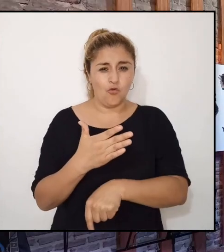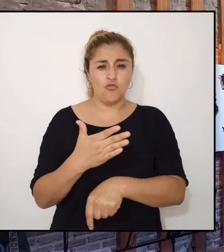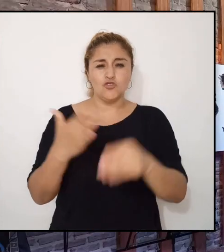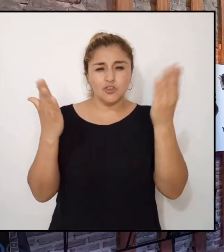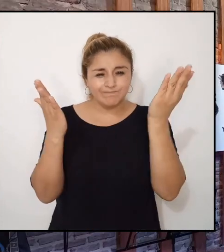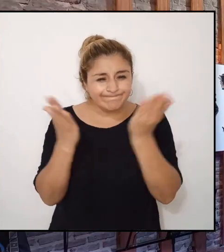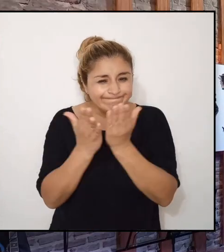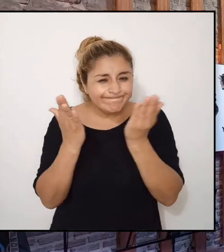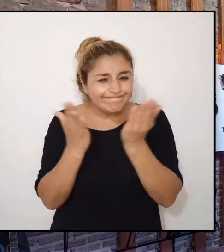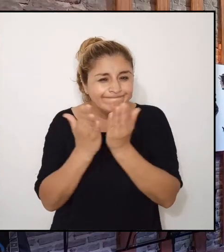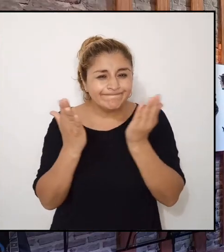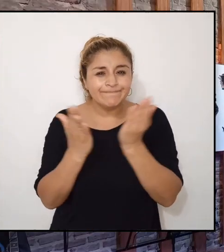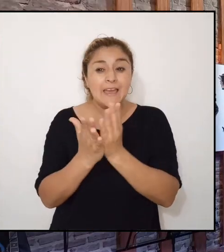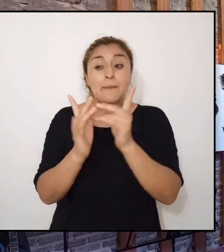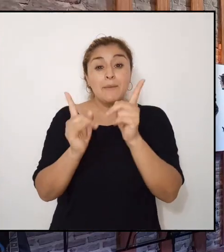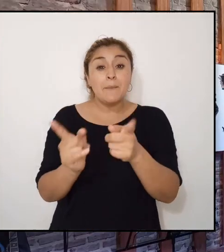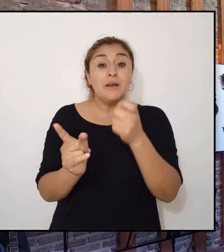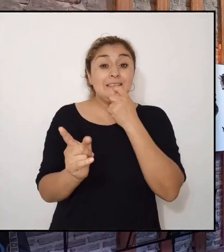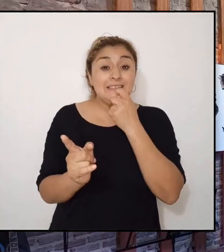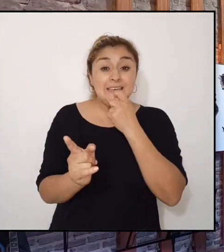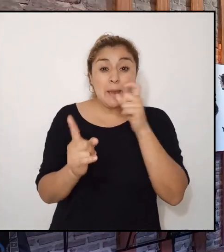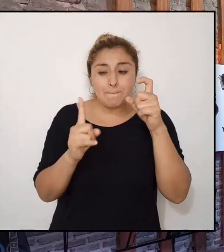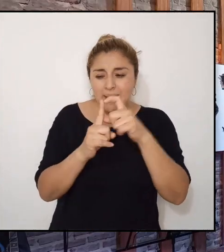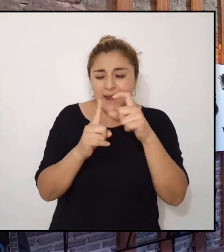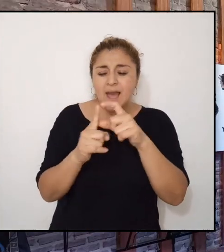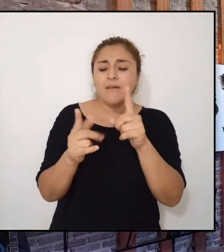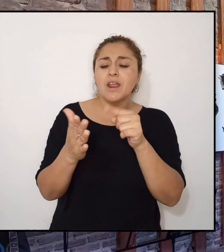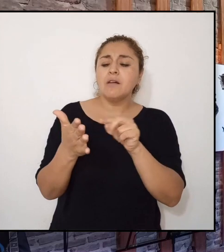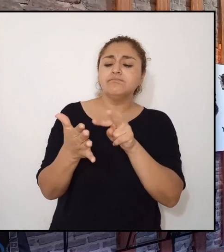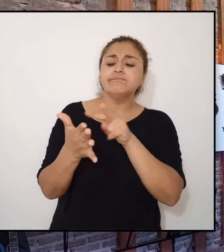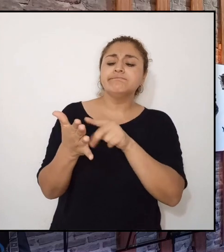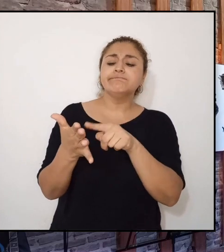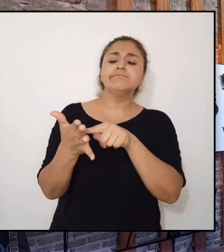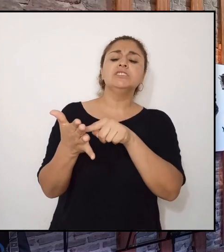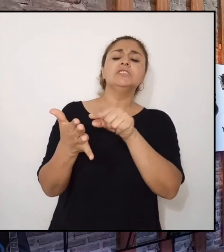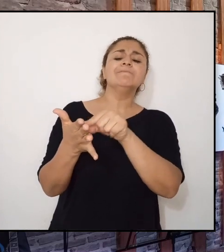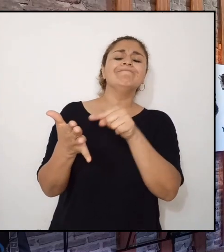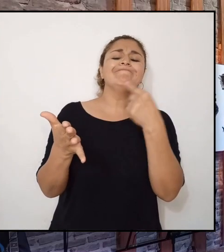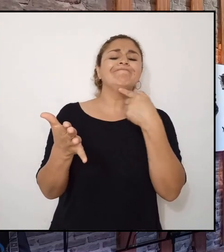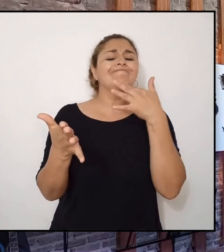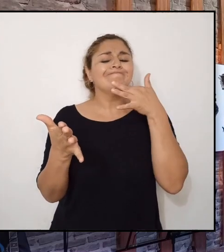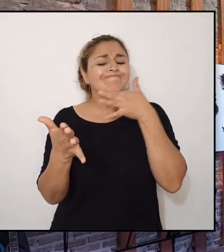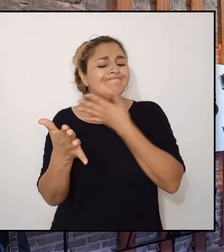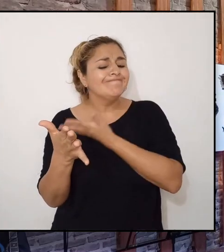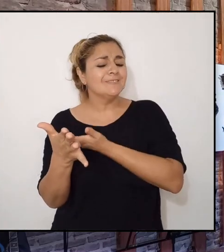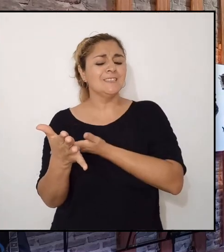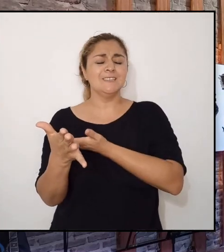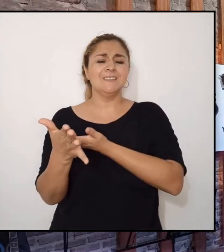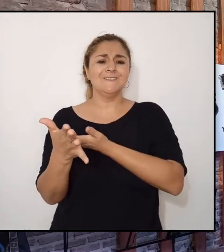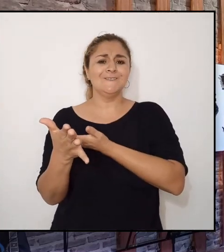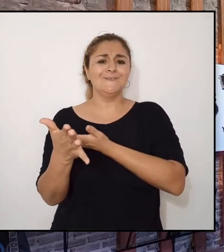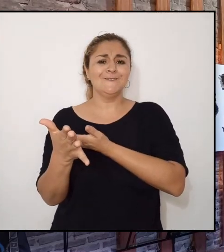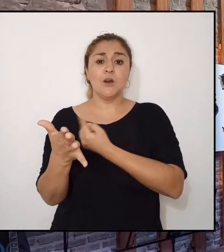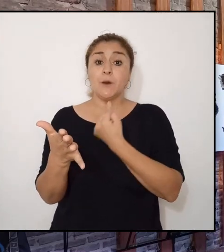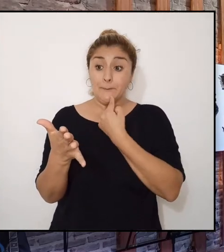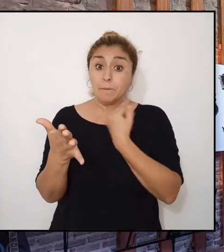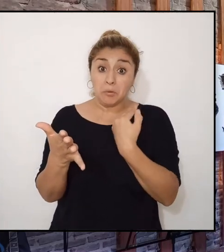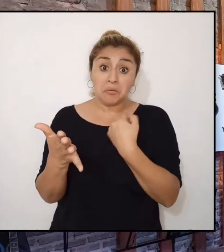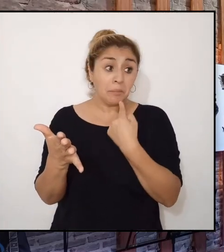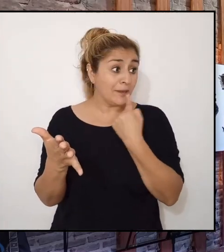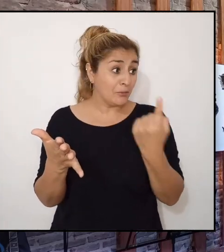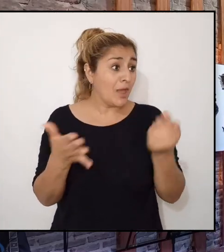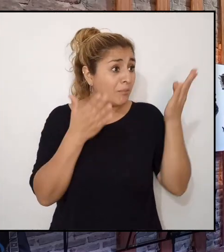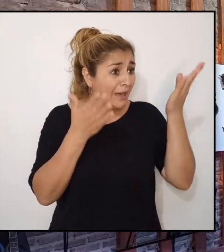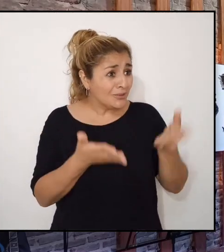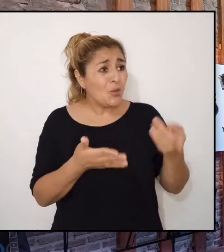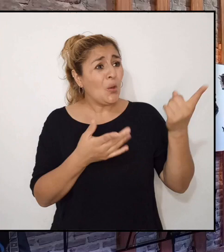llego a comprender, busco un comentario bíblico. Pastor, no entiendo el pasaje, ¿me puede ayudar? Y Dios te va a